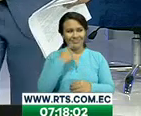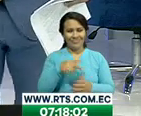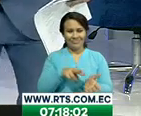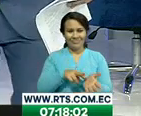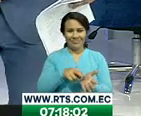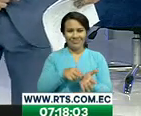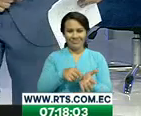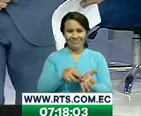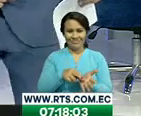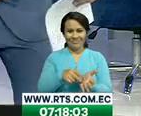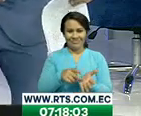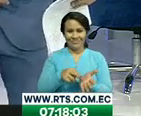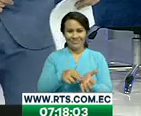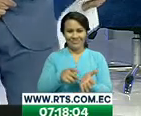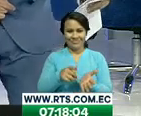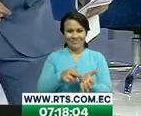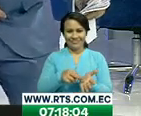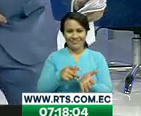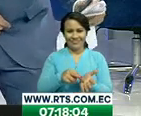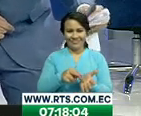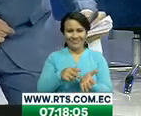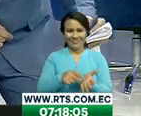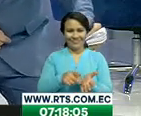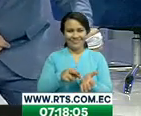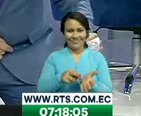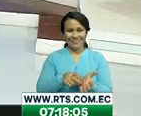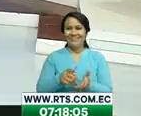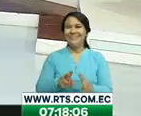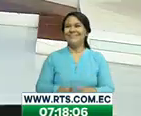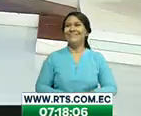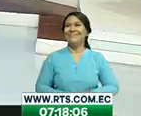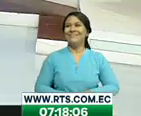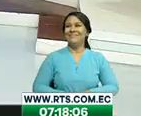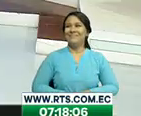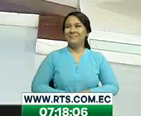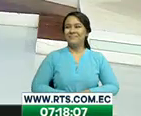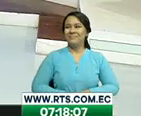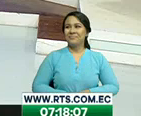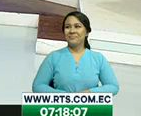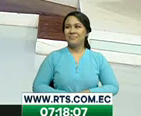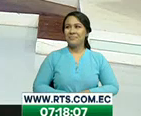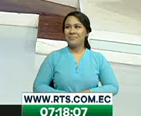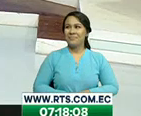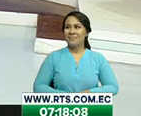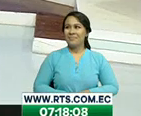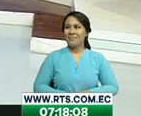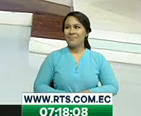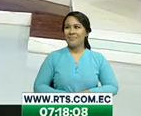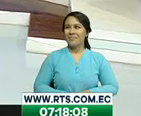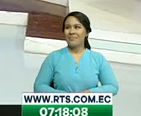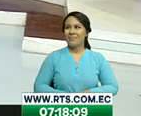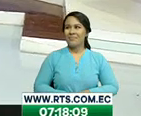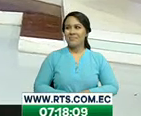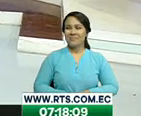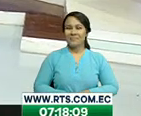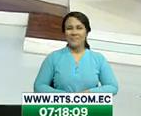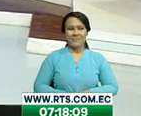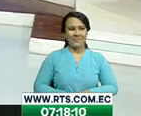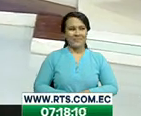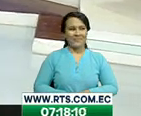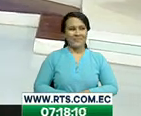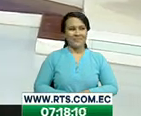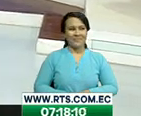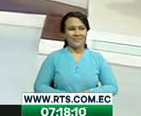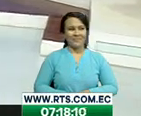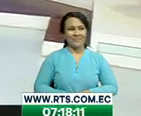Ahí, ahí. A ver, ahí, ¡eso! Nomás. Eso. Mira, mira, esto, mira. A ver. El rodillazo. ¿Ese es el rodillazo? El rodillazo. ¿El rodillazo bigotón?